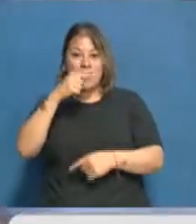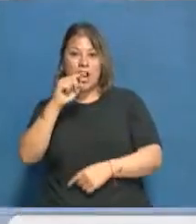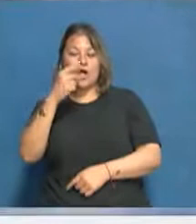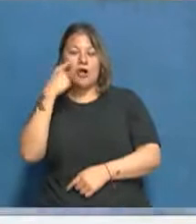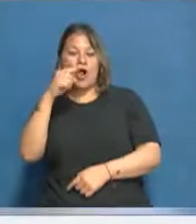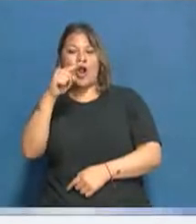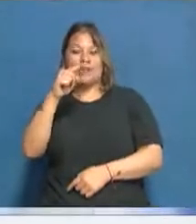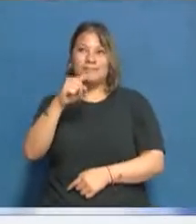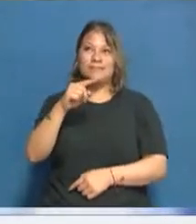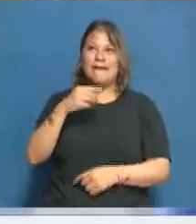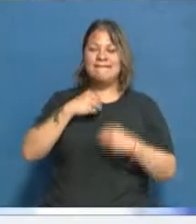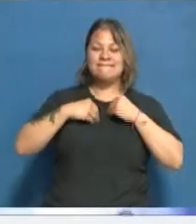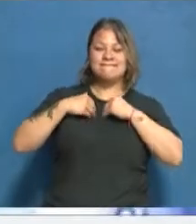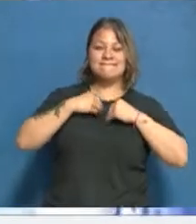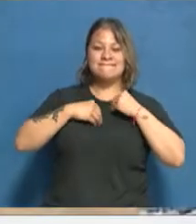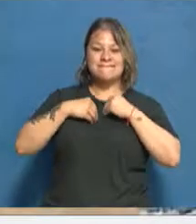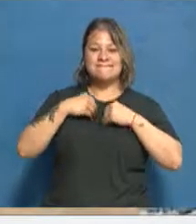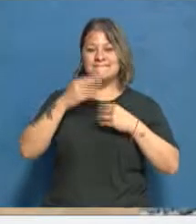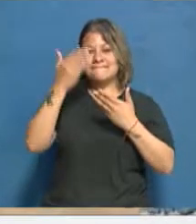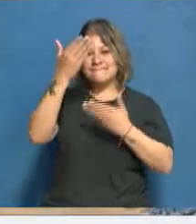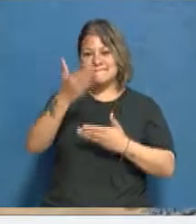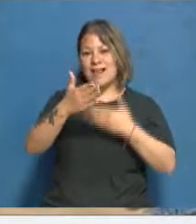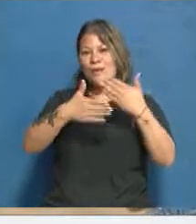las sensaciones de Julieta Fernández